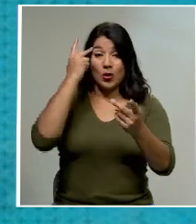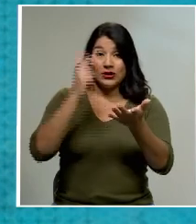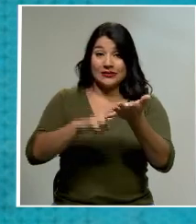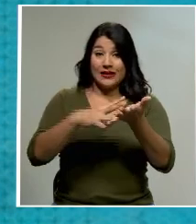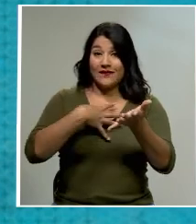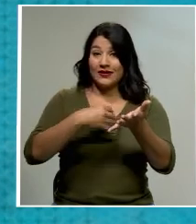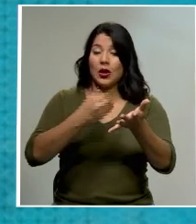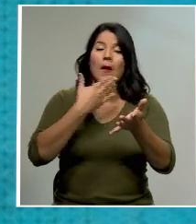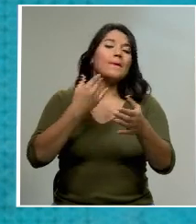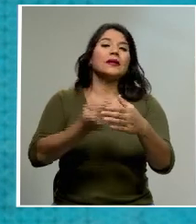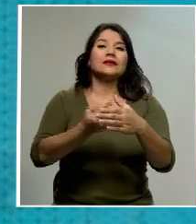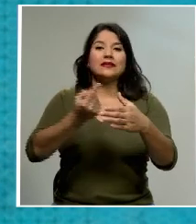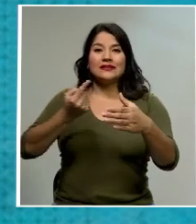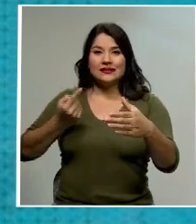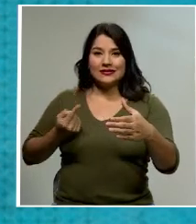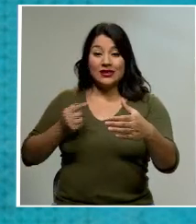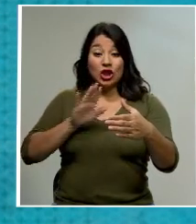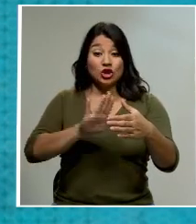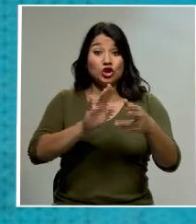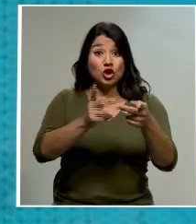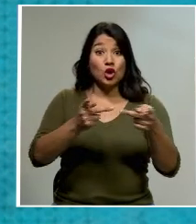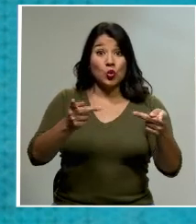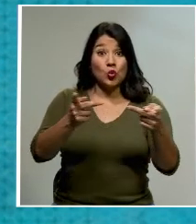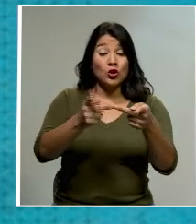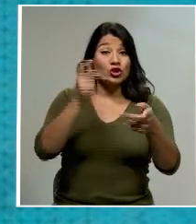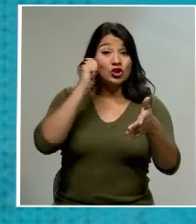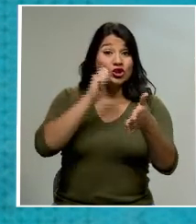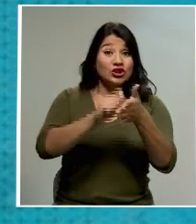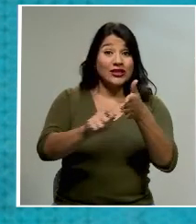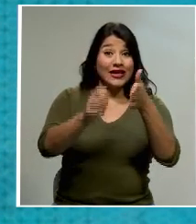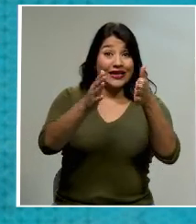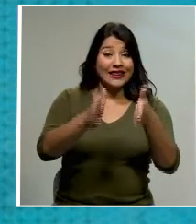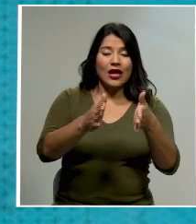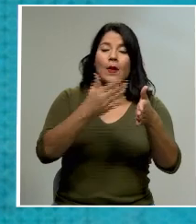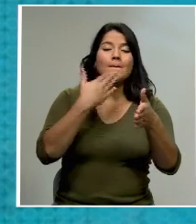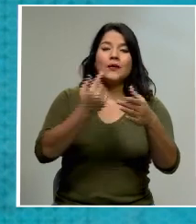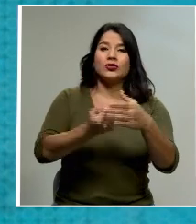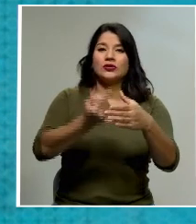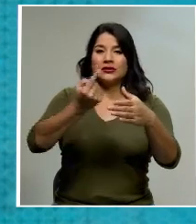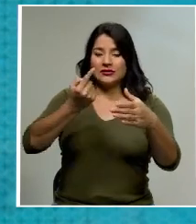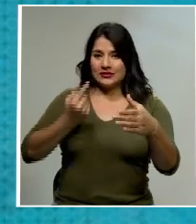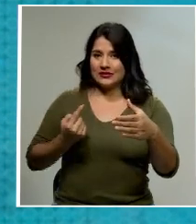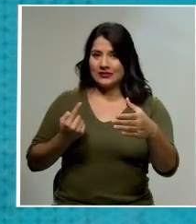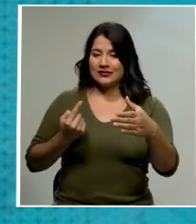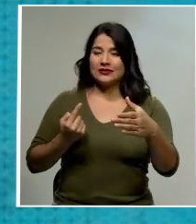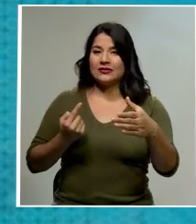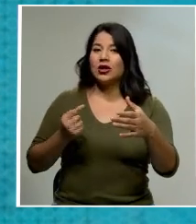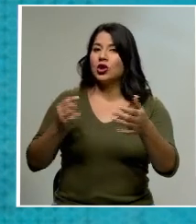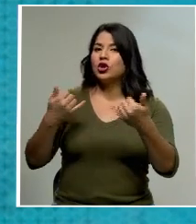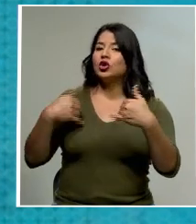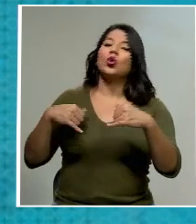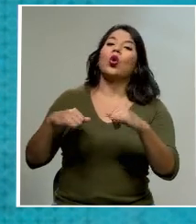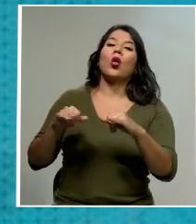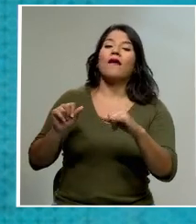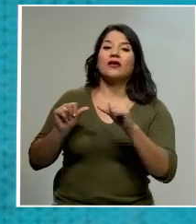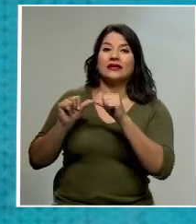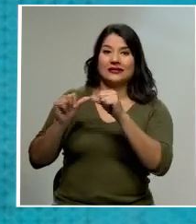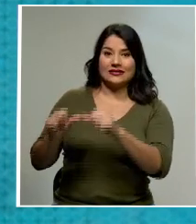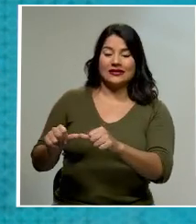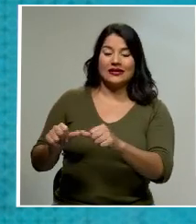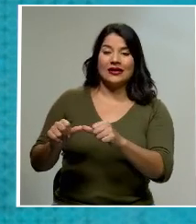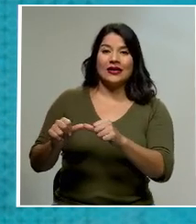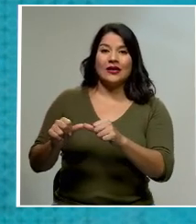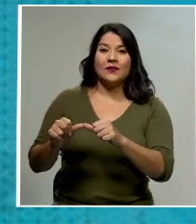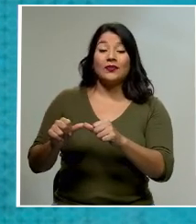en la representación de la fracción parlamentaria y mantenerse separado aún de su cargo de la Secretaría